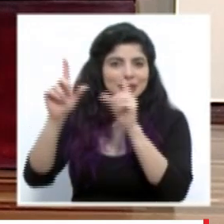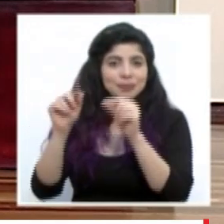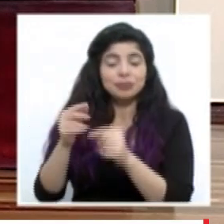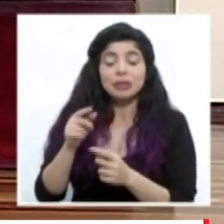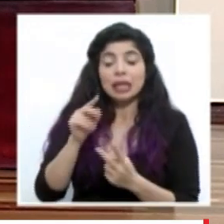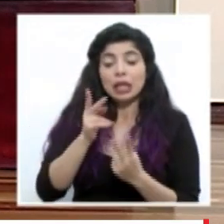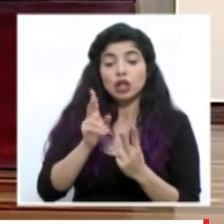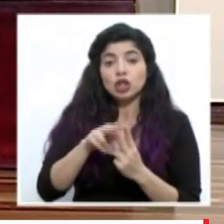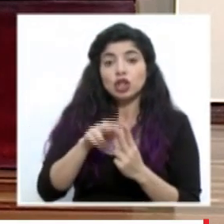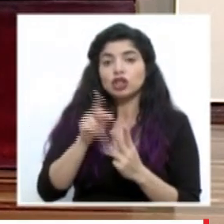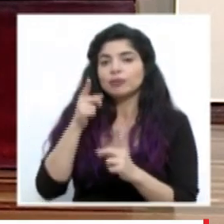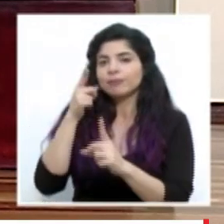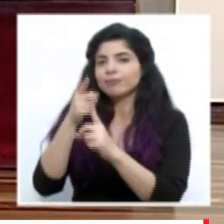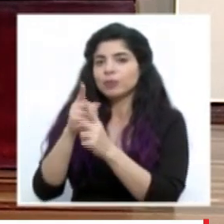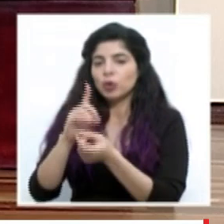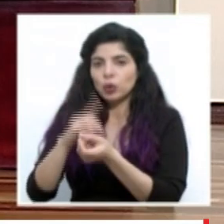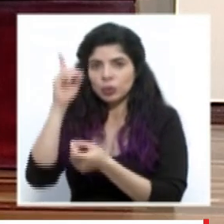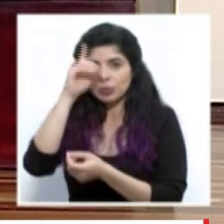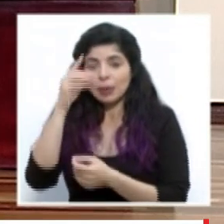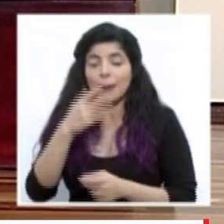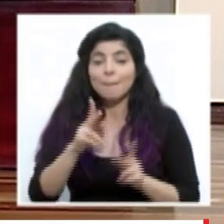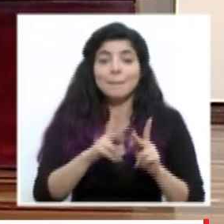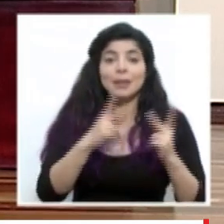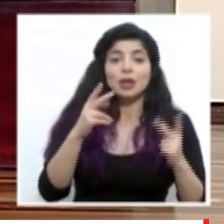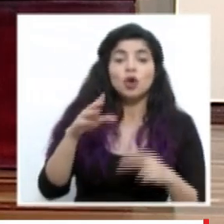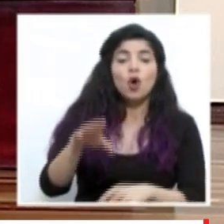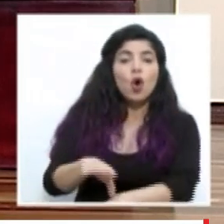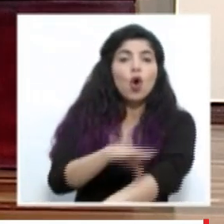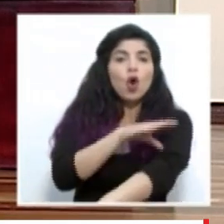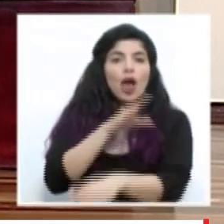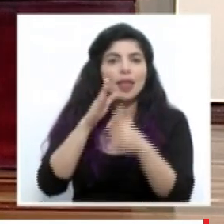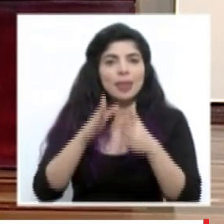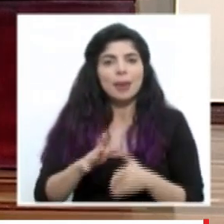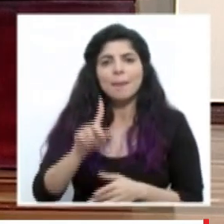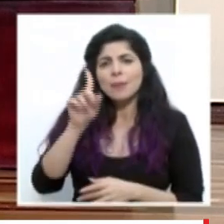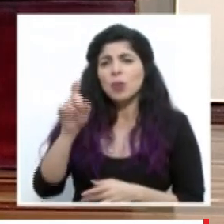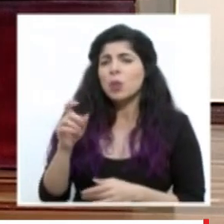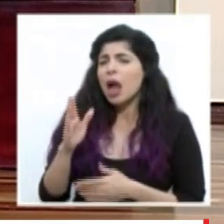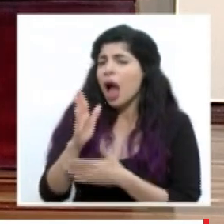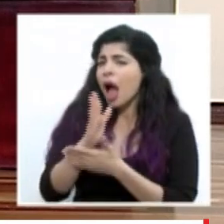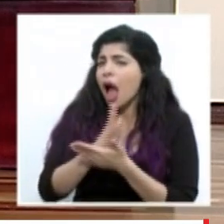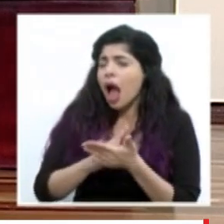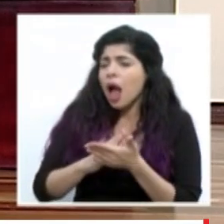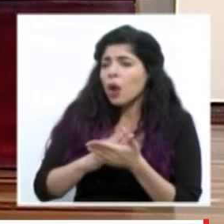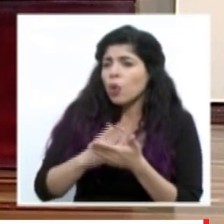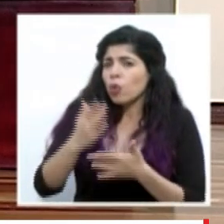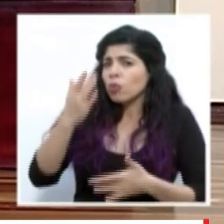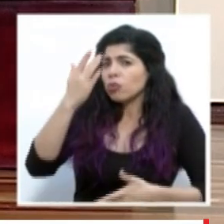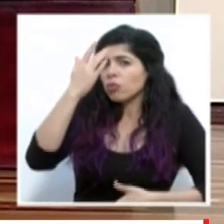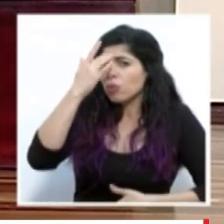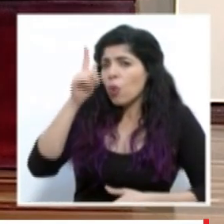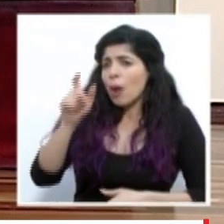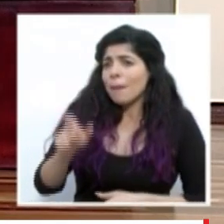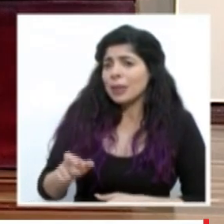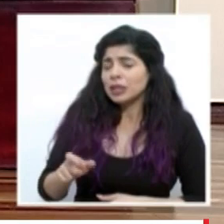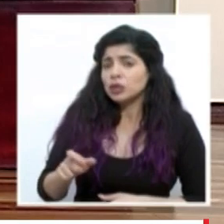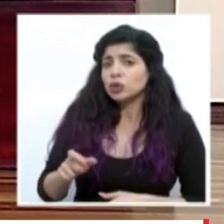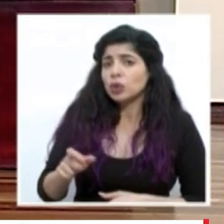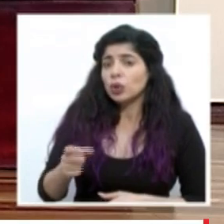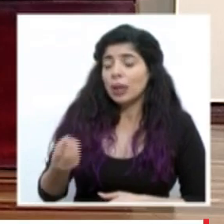ambas son para usted. El periódico El Coronadeño nos consulta: ¿hay algún caso en nuestro país de una persona que se